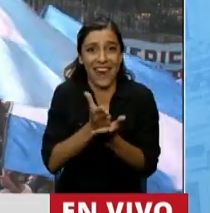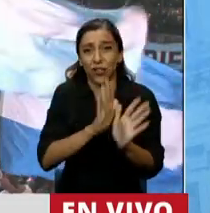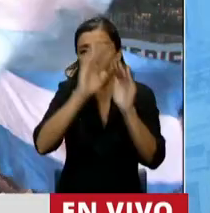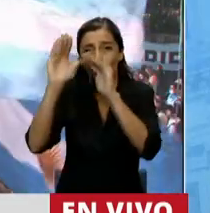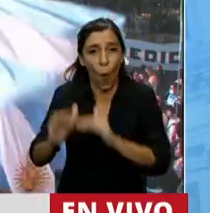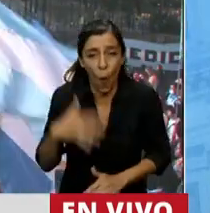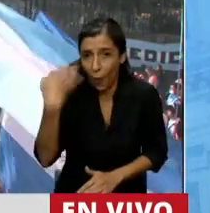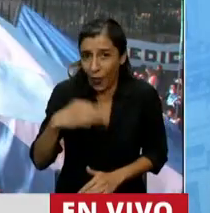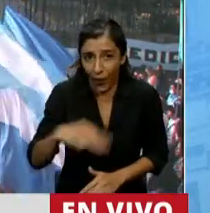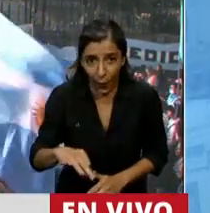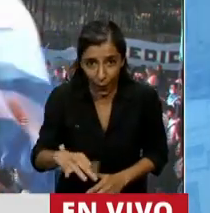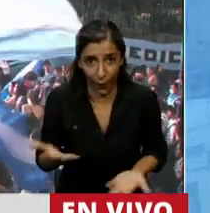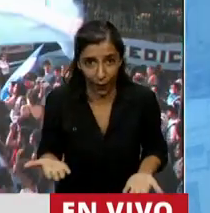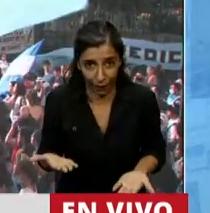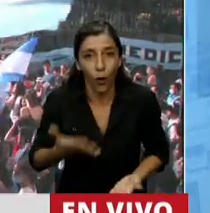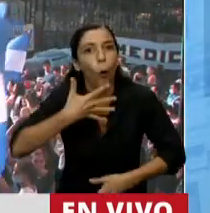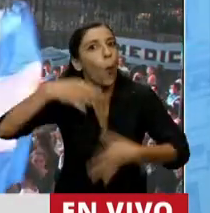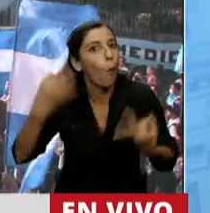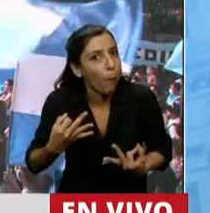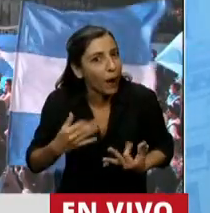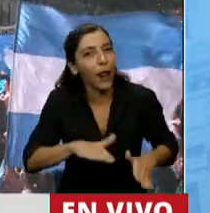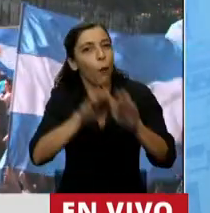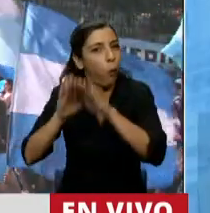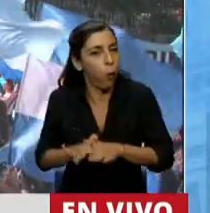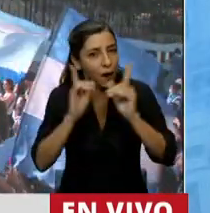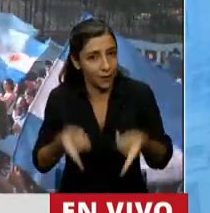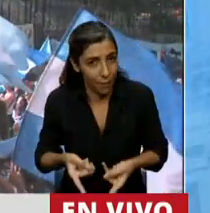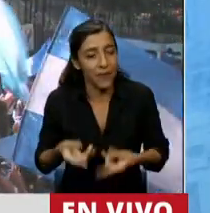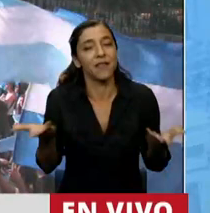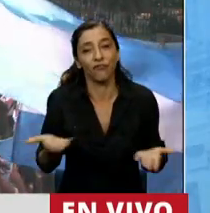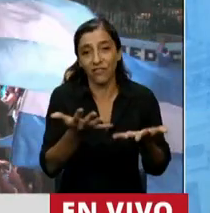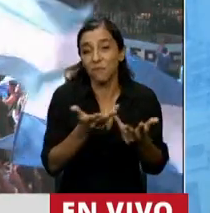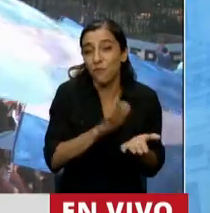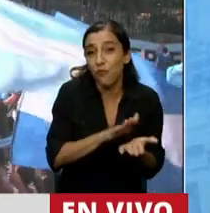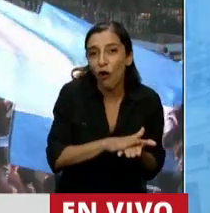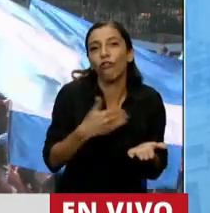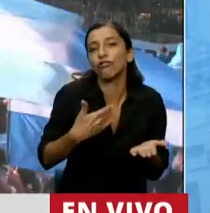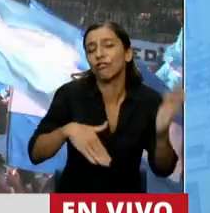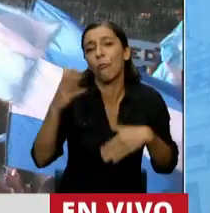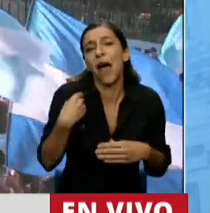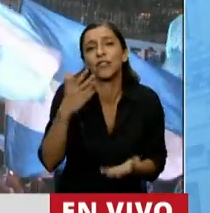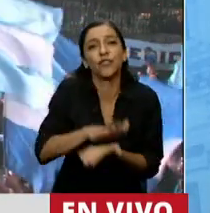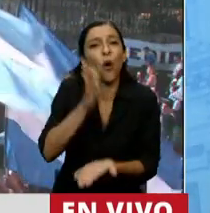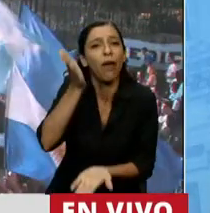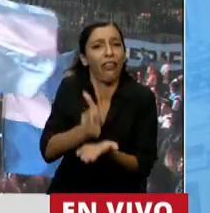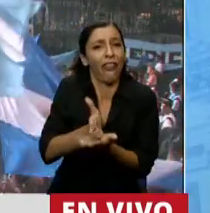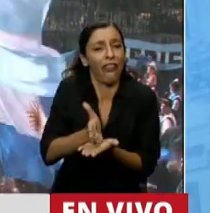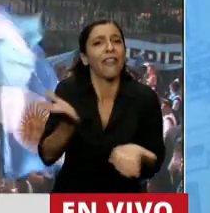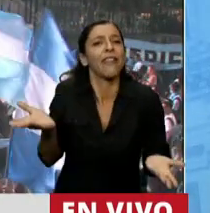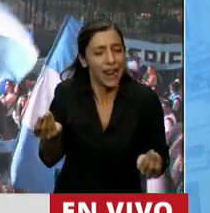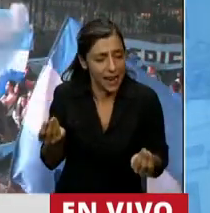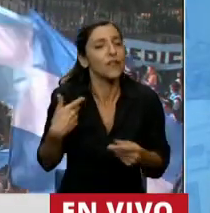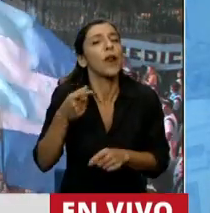Como decía, el eje central de la defensa de este proyecto se basa en un derecho subjetivo y tiene